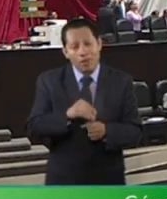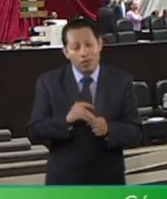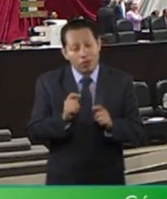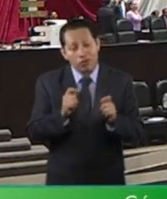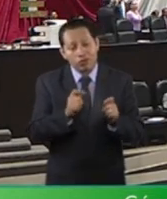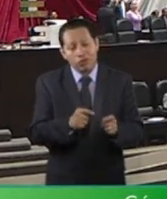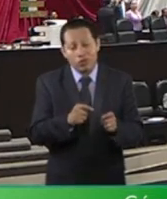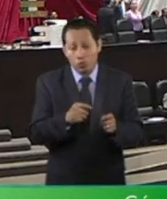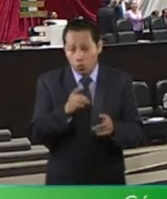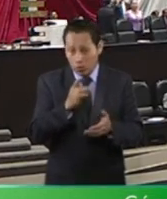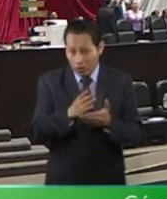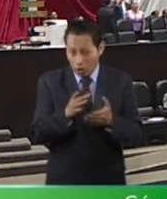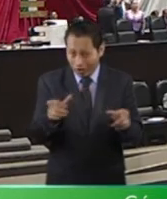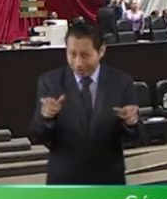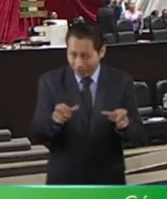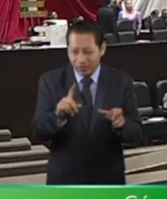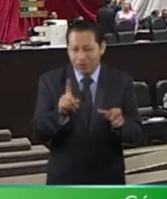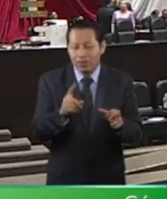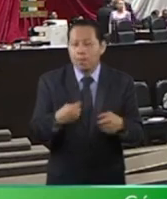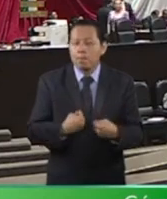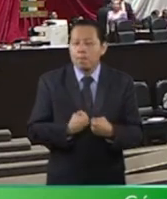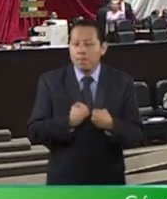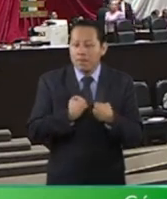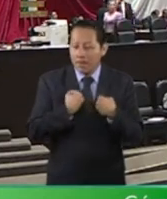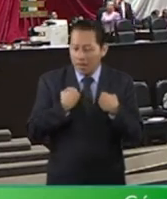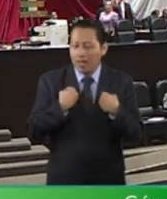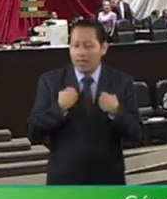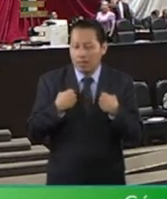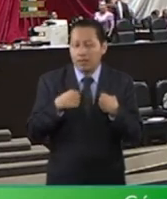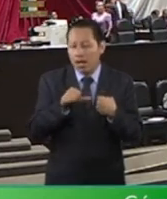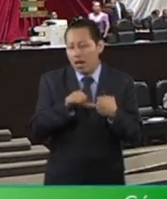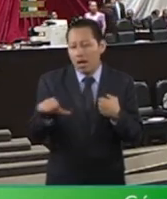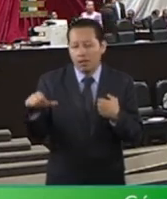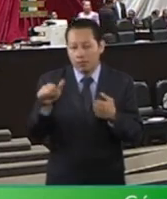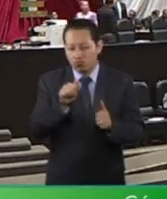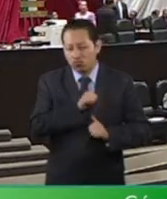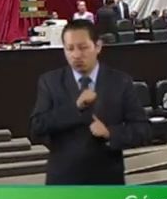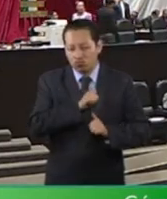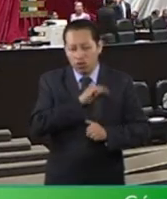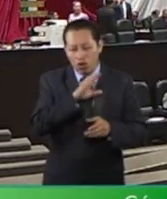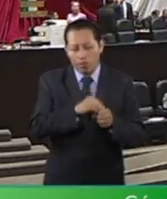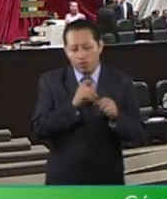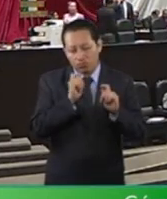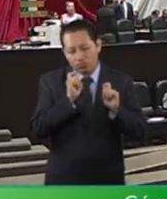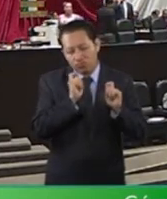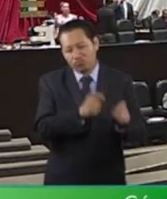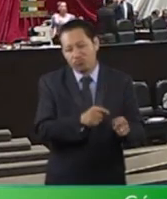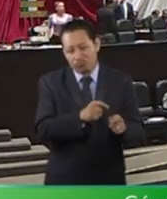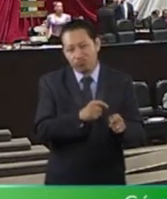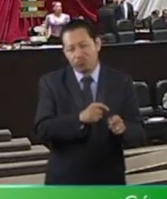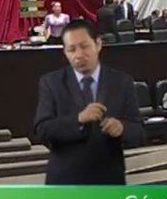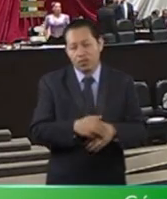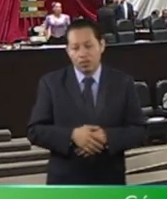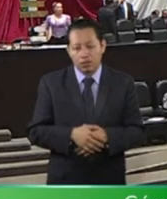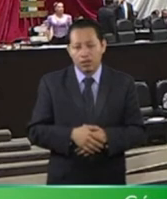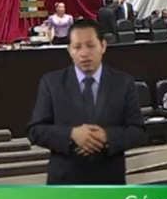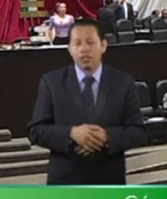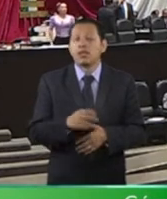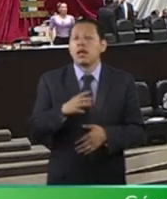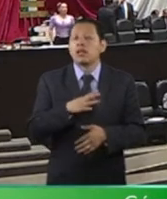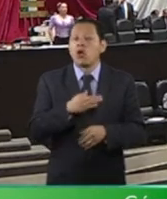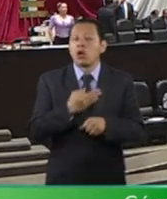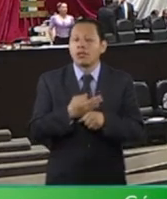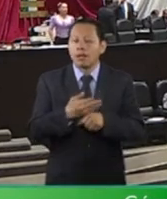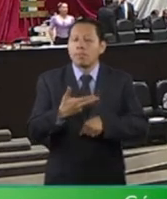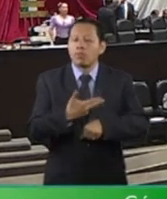de la seguridad, sino de la vida pública a la Fuerza Armada Permanente, sobre todo al Ejército. Estamos en un